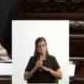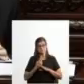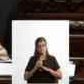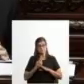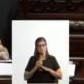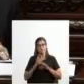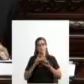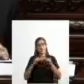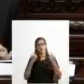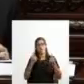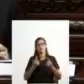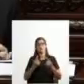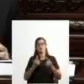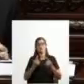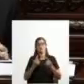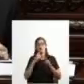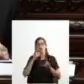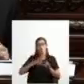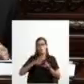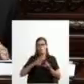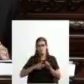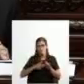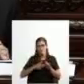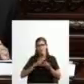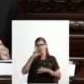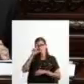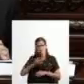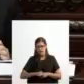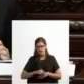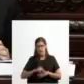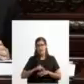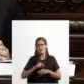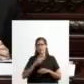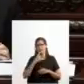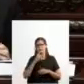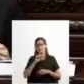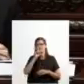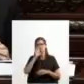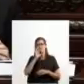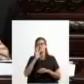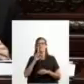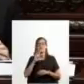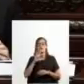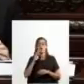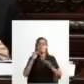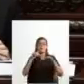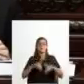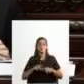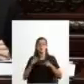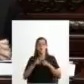bajemos de una vez por todas la mezcla de combustible de Alur, de biocombustible. Nos cuesta 105 millones de dólares por año.